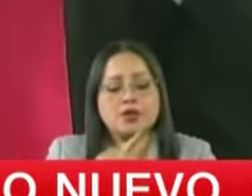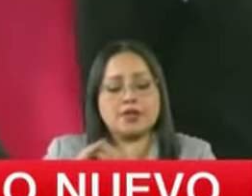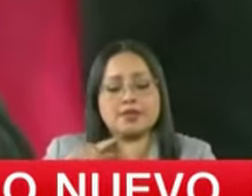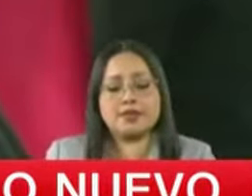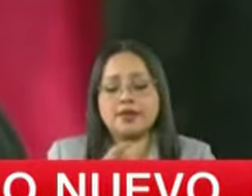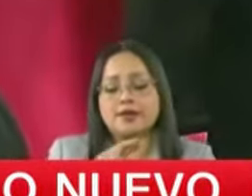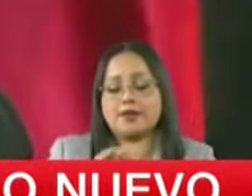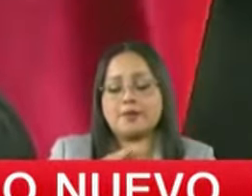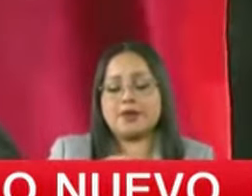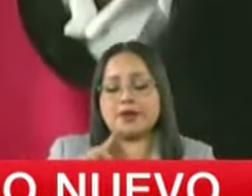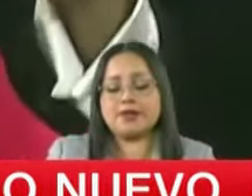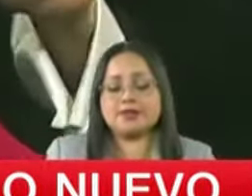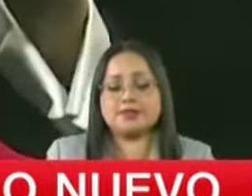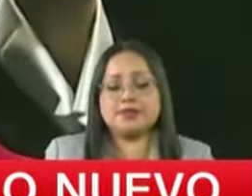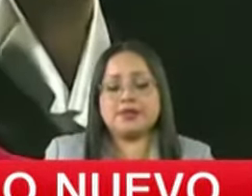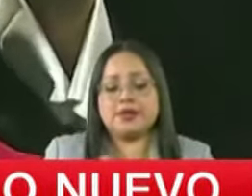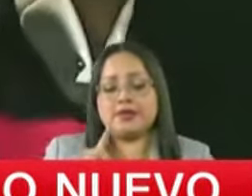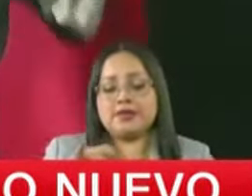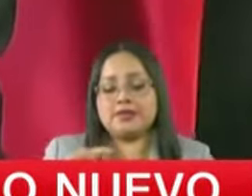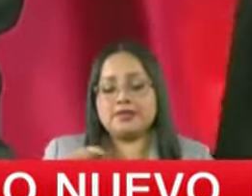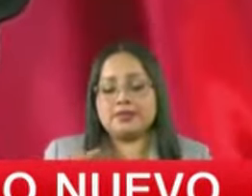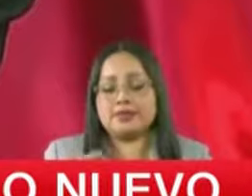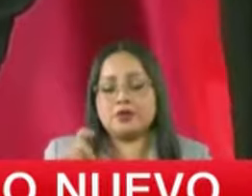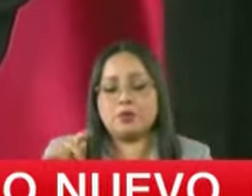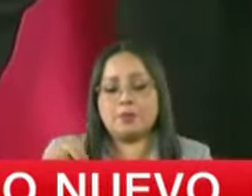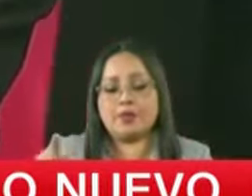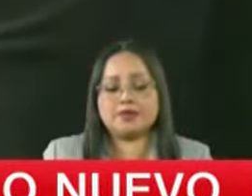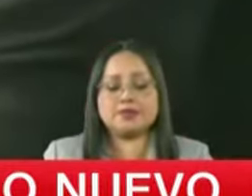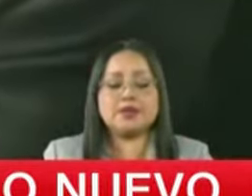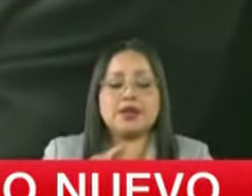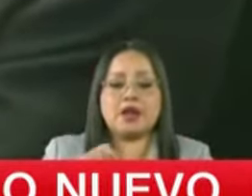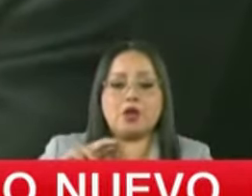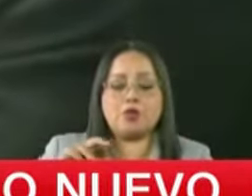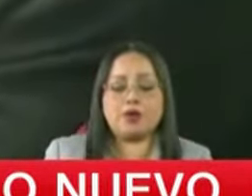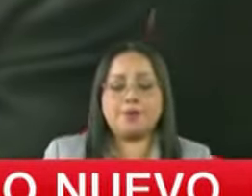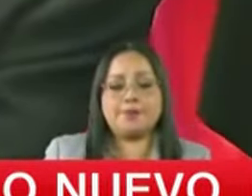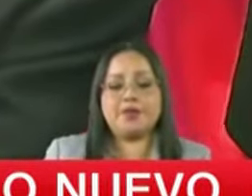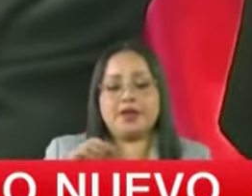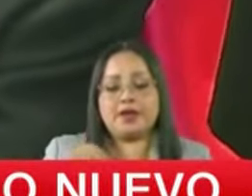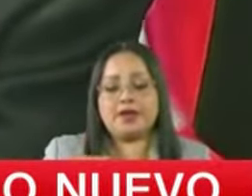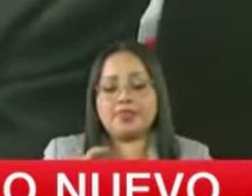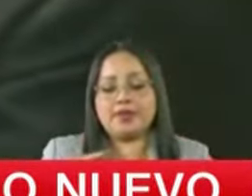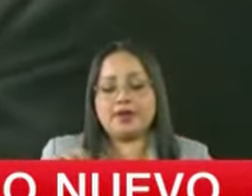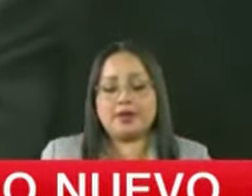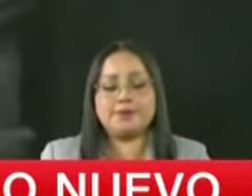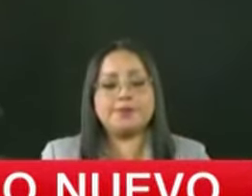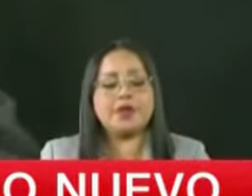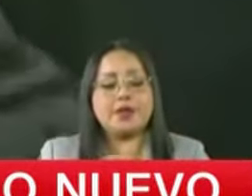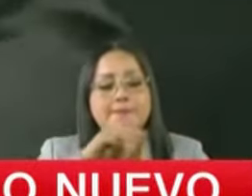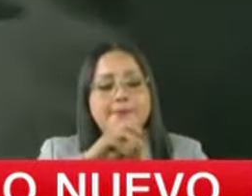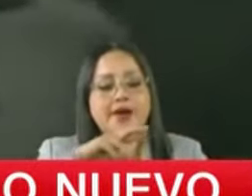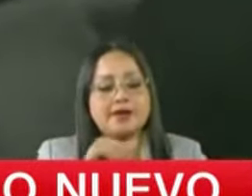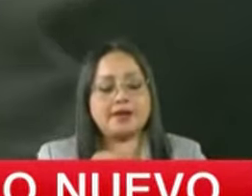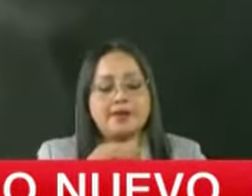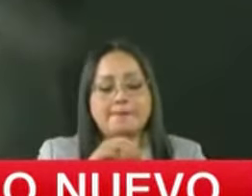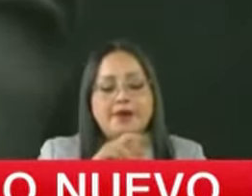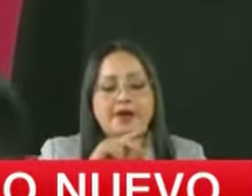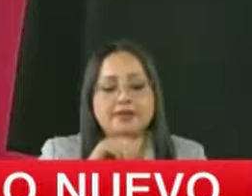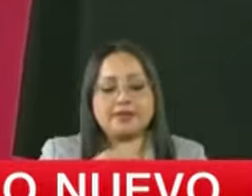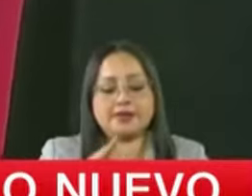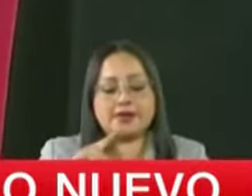de cada representante de las bancadas aquí en el Congreso, pues se dé también un mensaje y